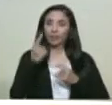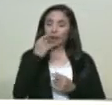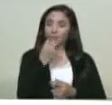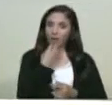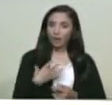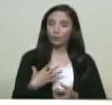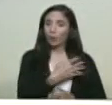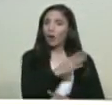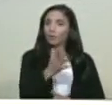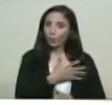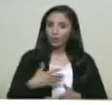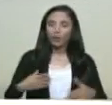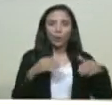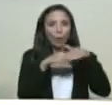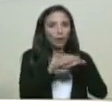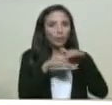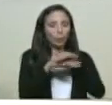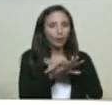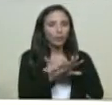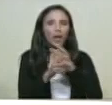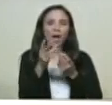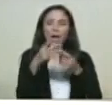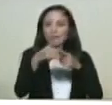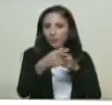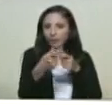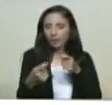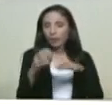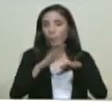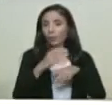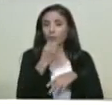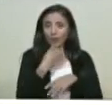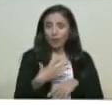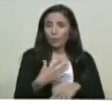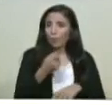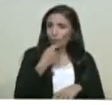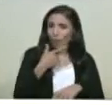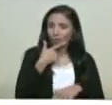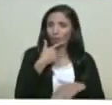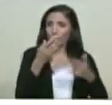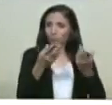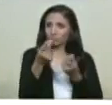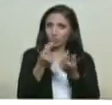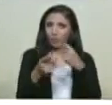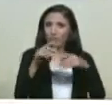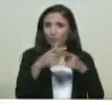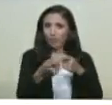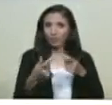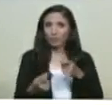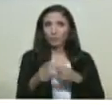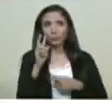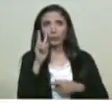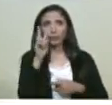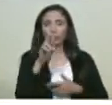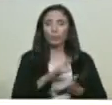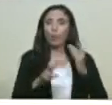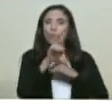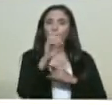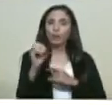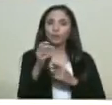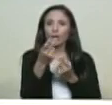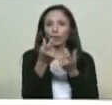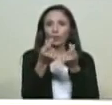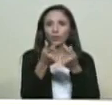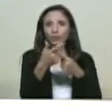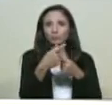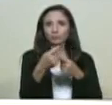querer tener el billete como para guardarlo, una obra de arte en su casa. Igualmente, el billete de 20 bolívares,